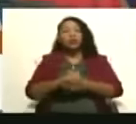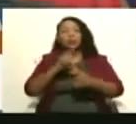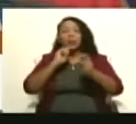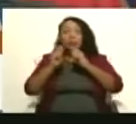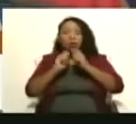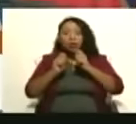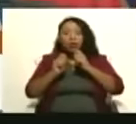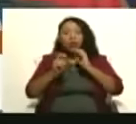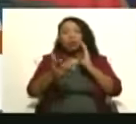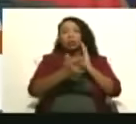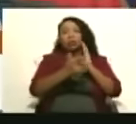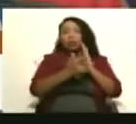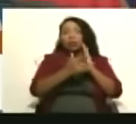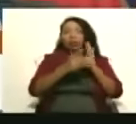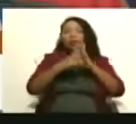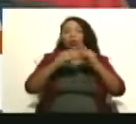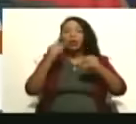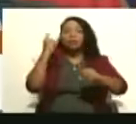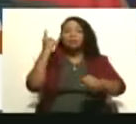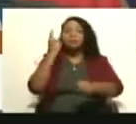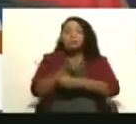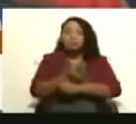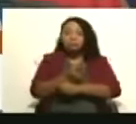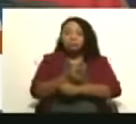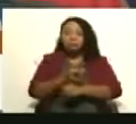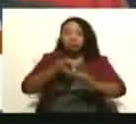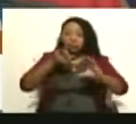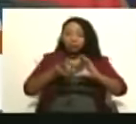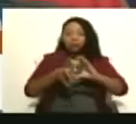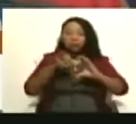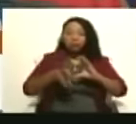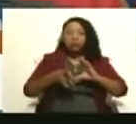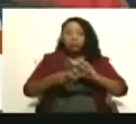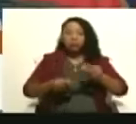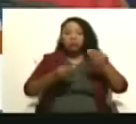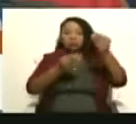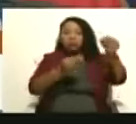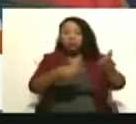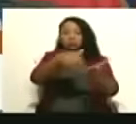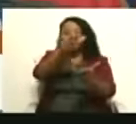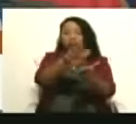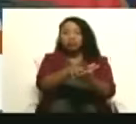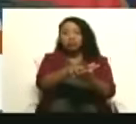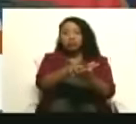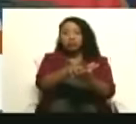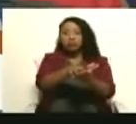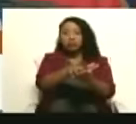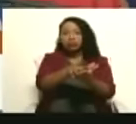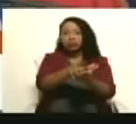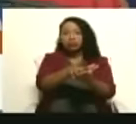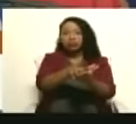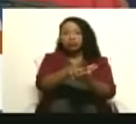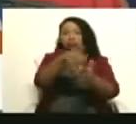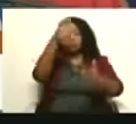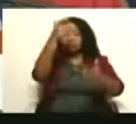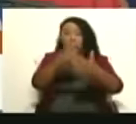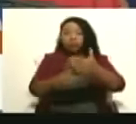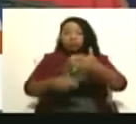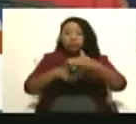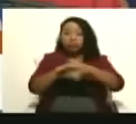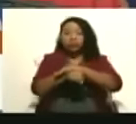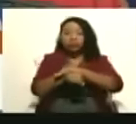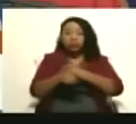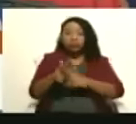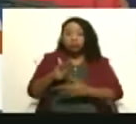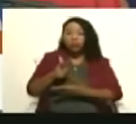y técnicos, todos debidamente carnetizados y acreditados. Estará prohibido el acceso con armas al